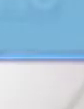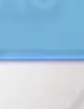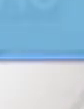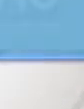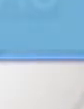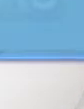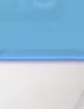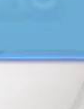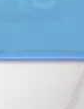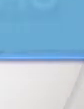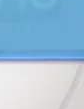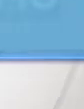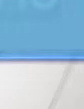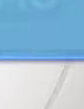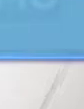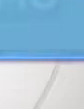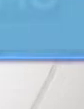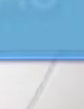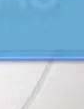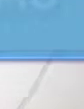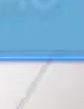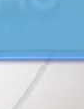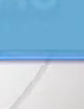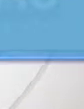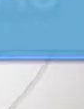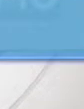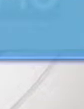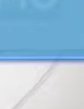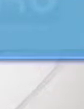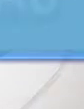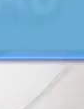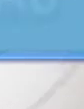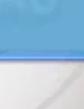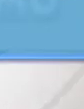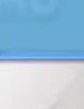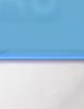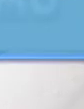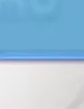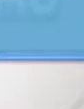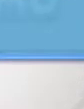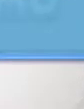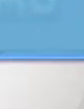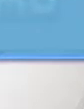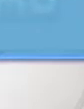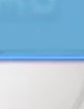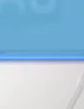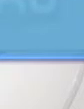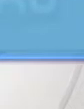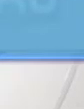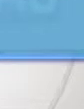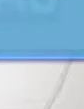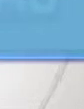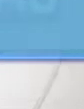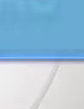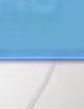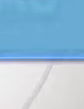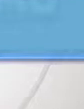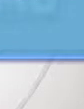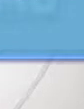manolo rodas doctor en jurisprudencia y magíster en derecho tributario especialista en derecho penal y justicia indígena